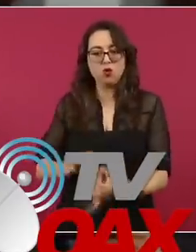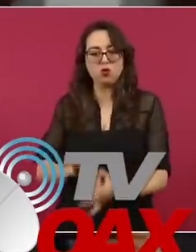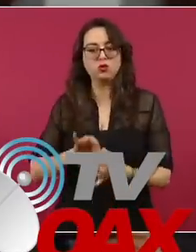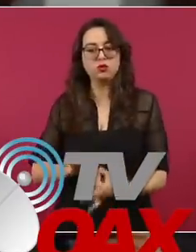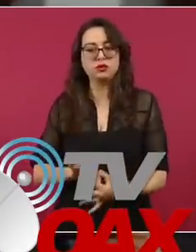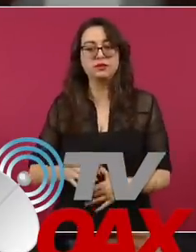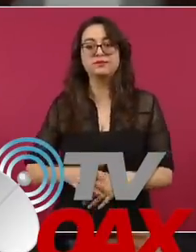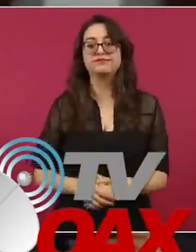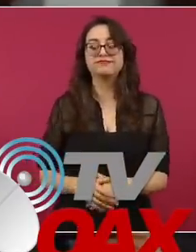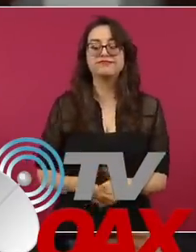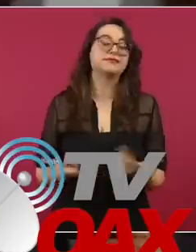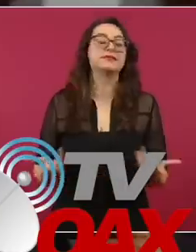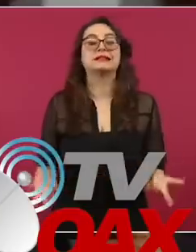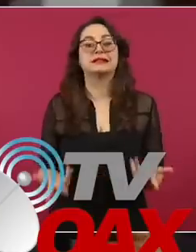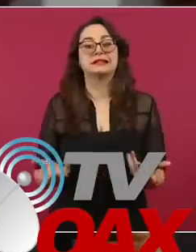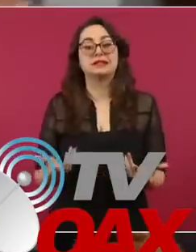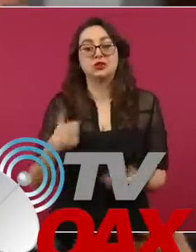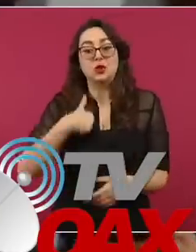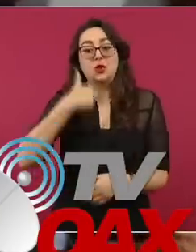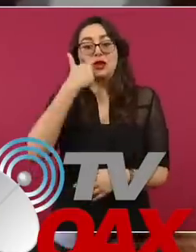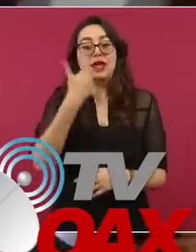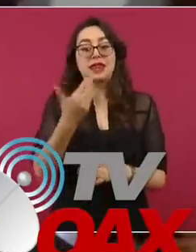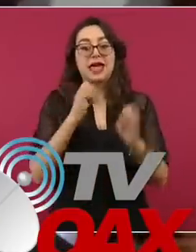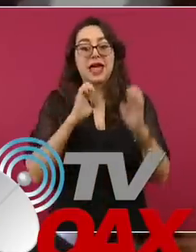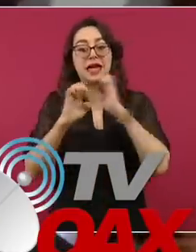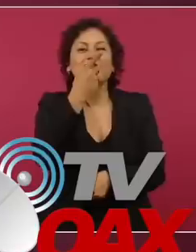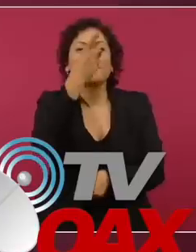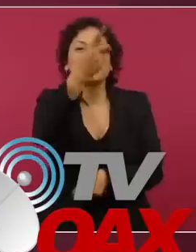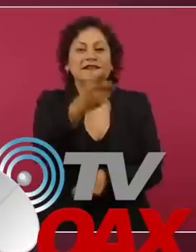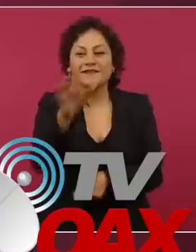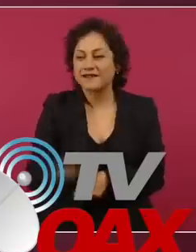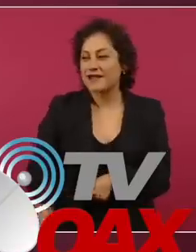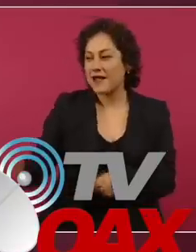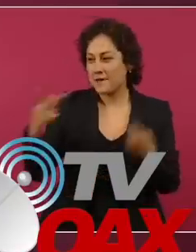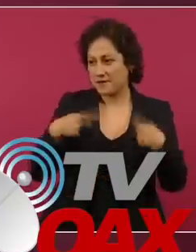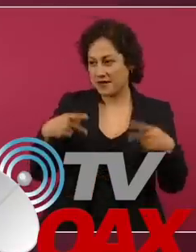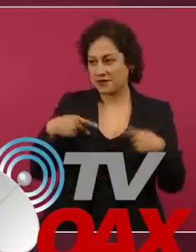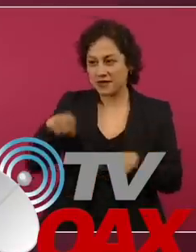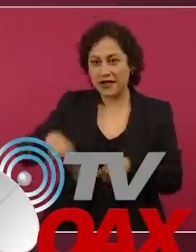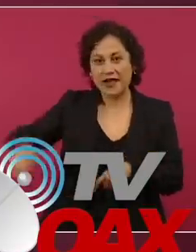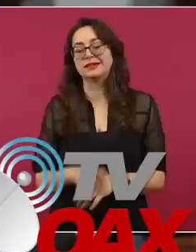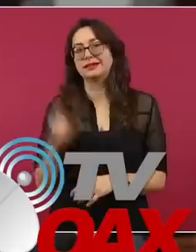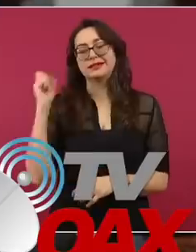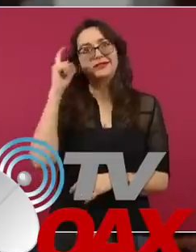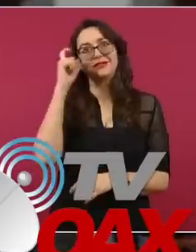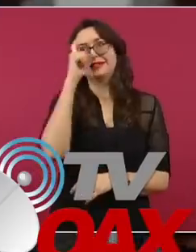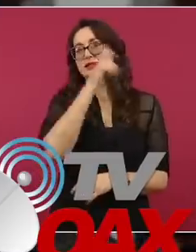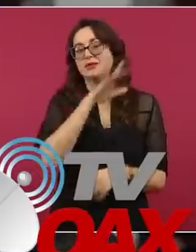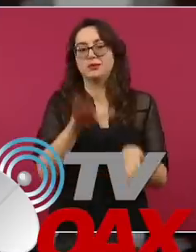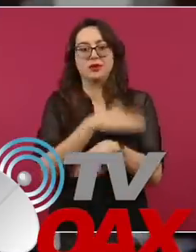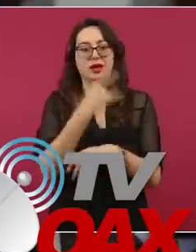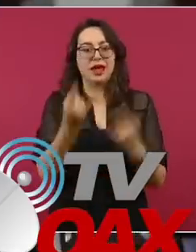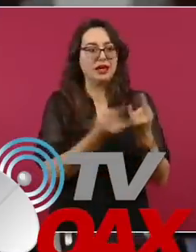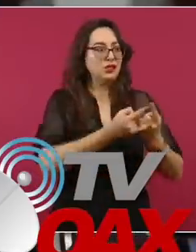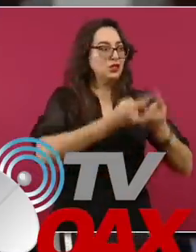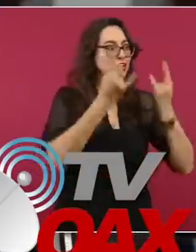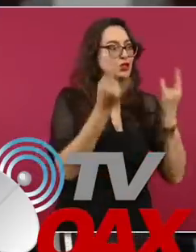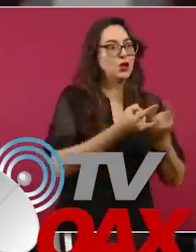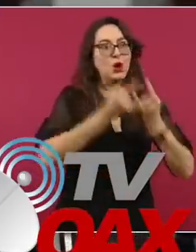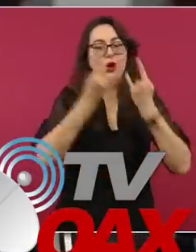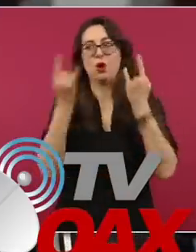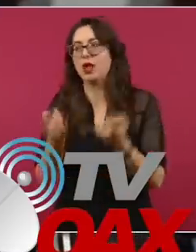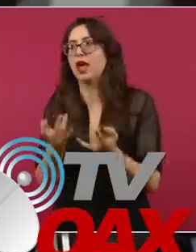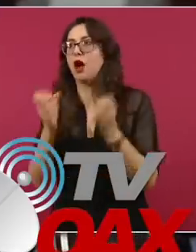una entrevista, ¿no? No tengo por dónde empezar. La anécdota, la historia. Y tal vez voy a empezar con una